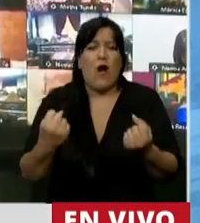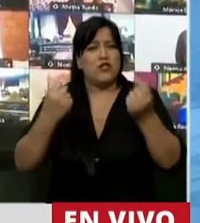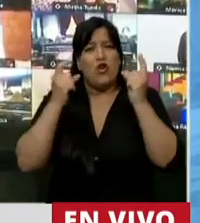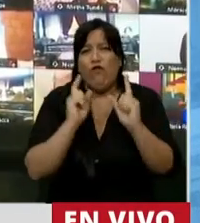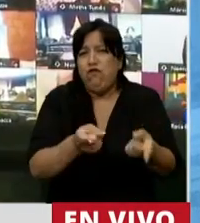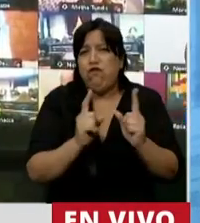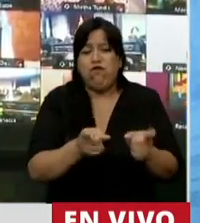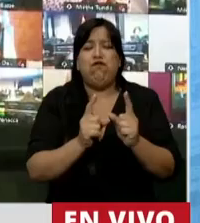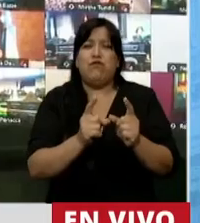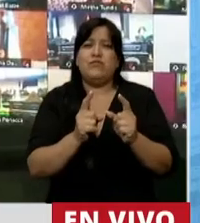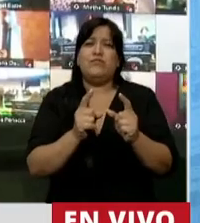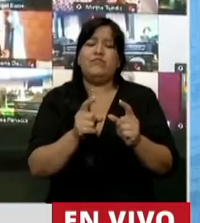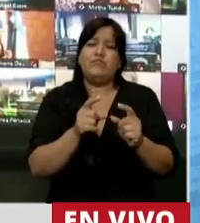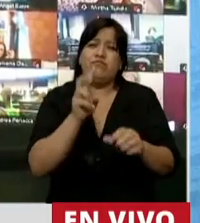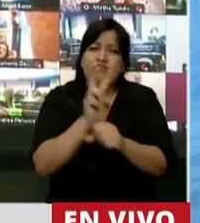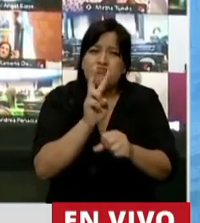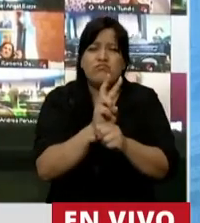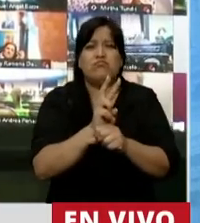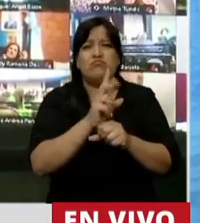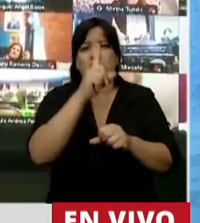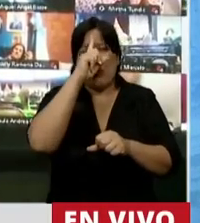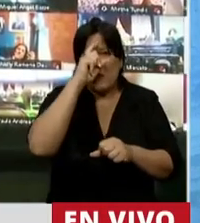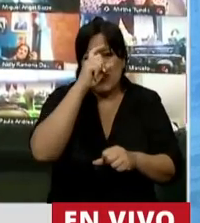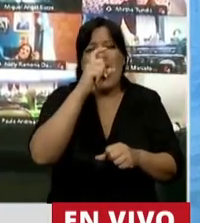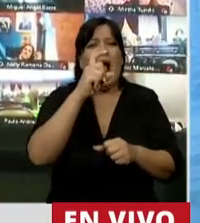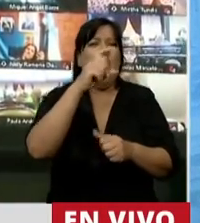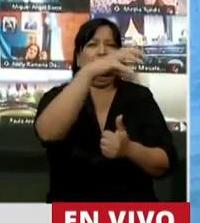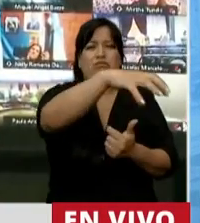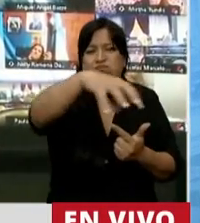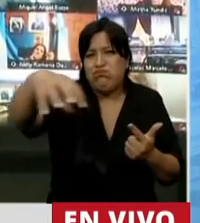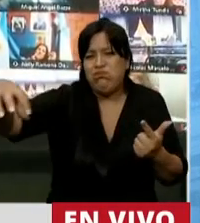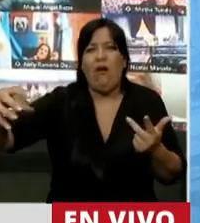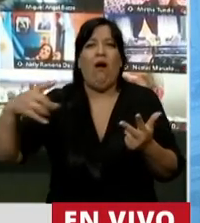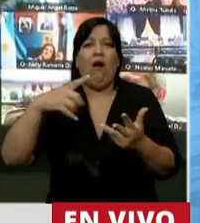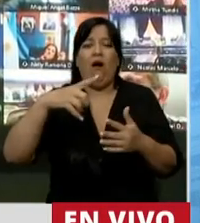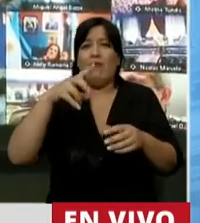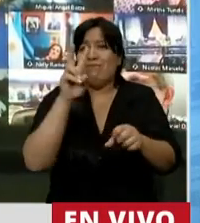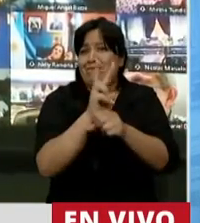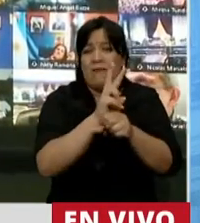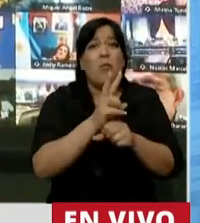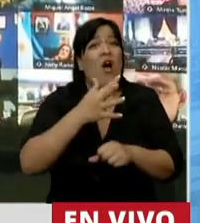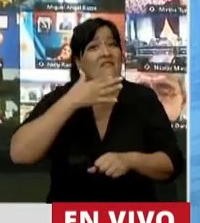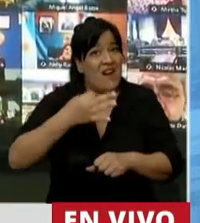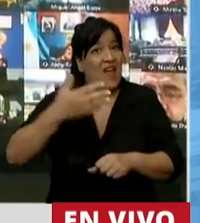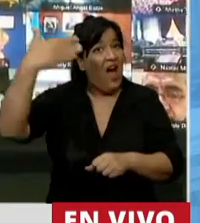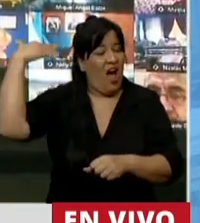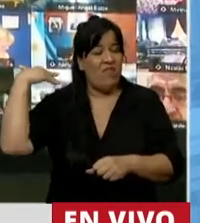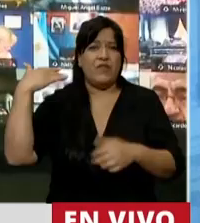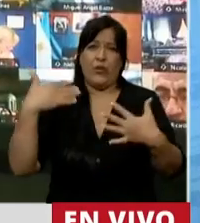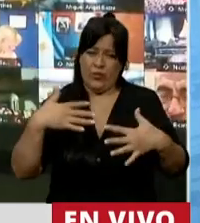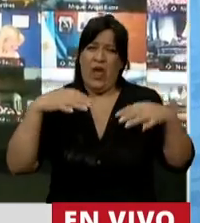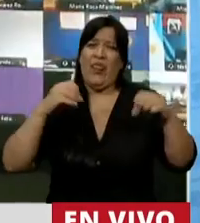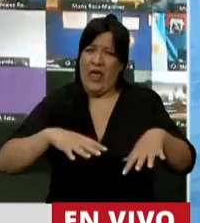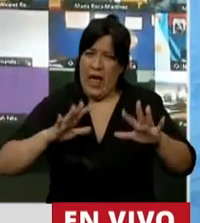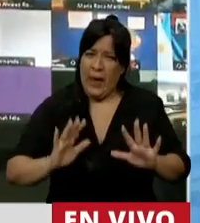sostener un sistema de salud, el sistema de salud argentino, que la verdad estaba bastante debilitado, tanto en el